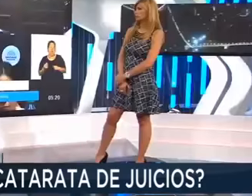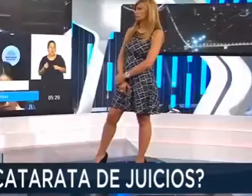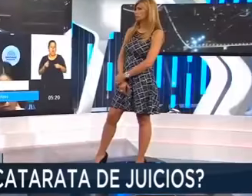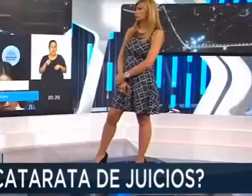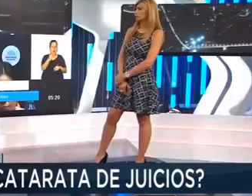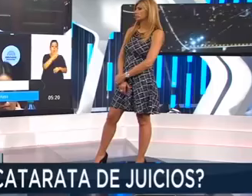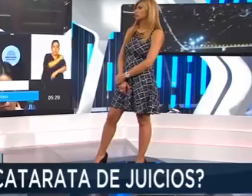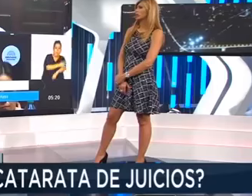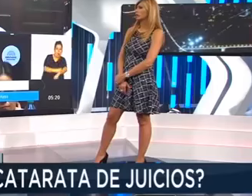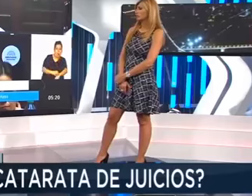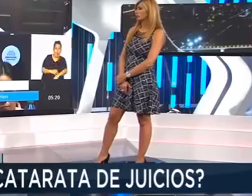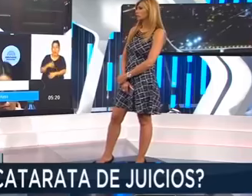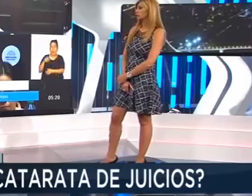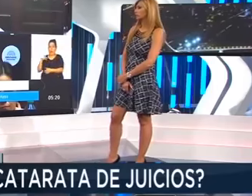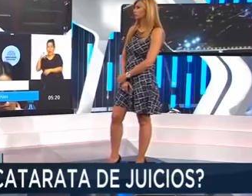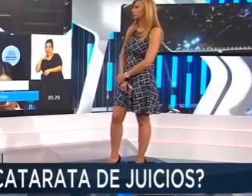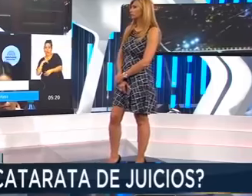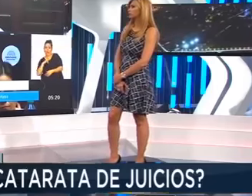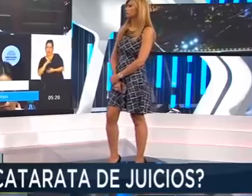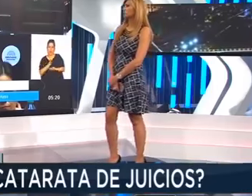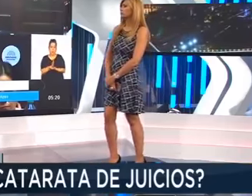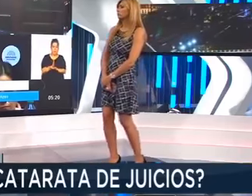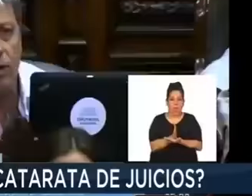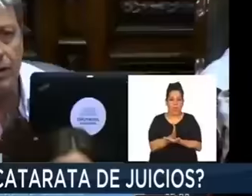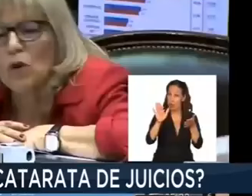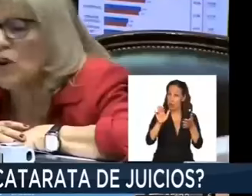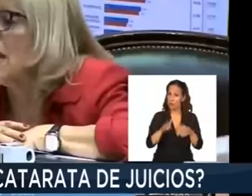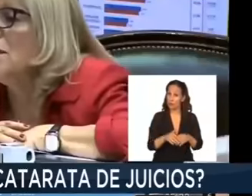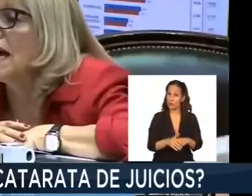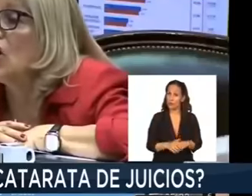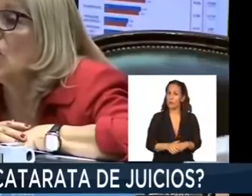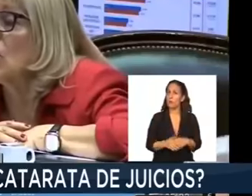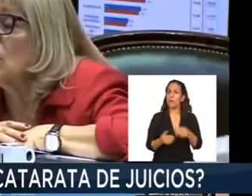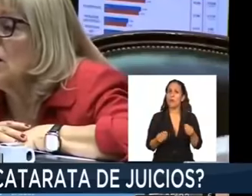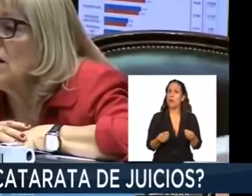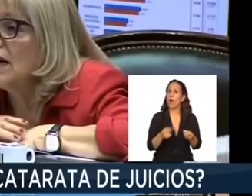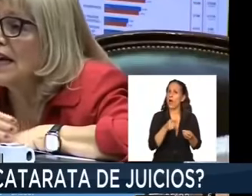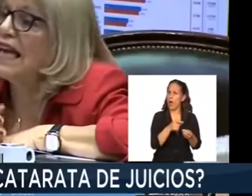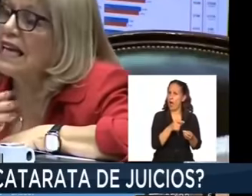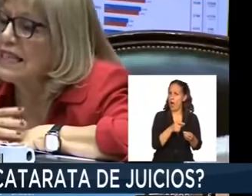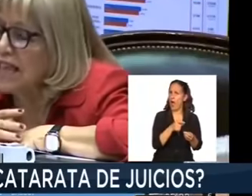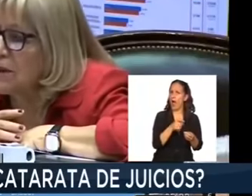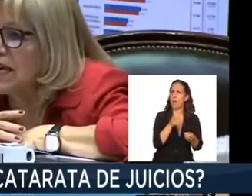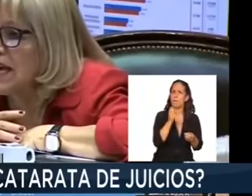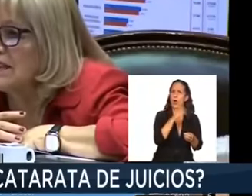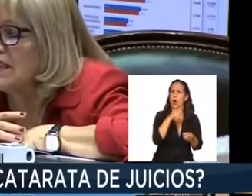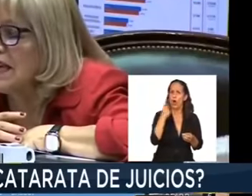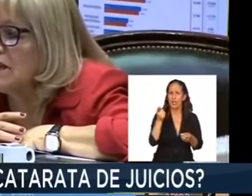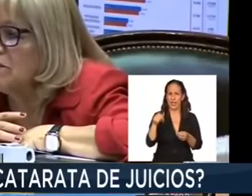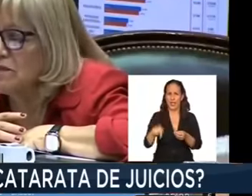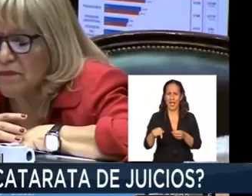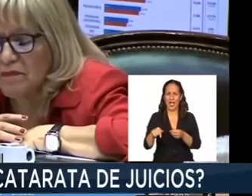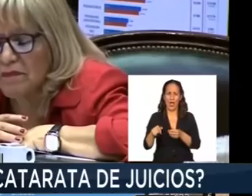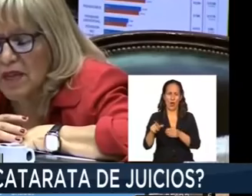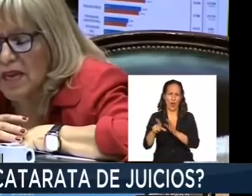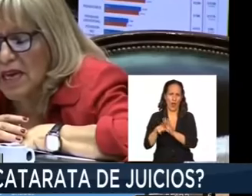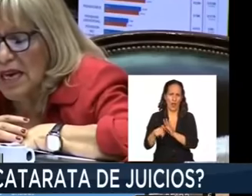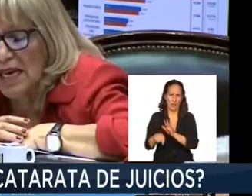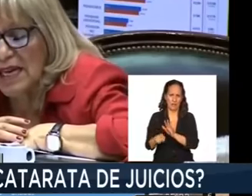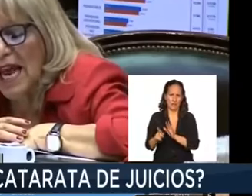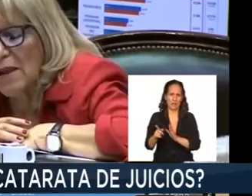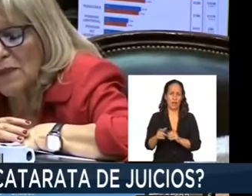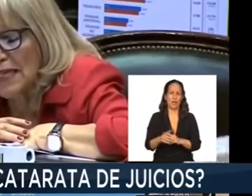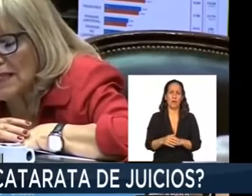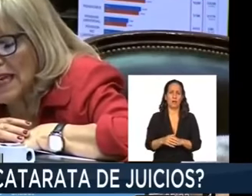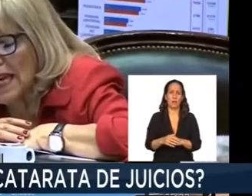sino además planteando una cuestión de discriminación porque el bono ustedes saben no va a ser para todos va a ser para los